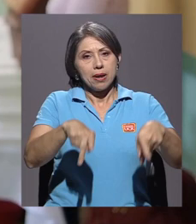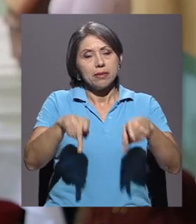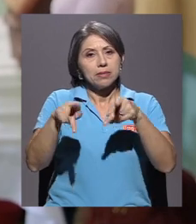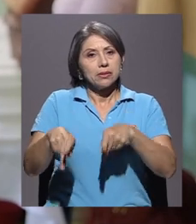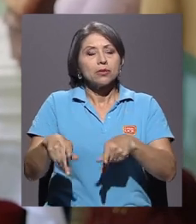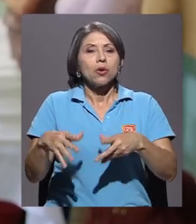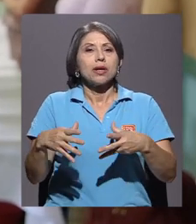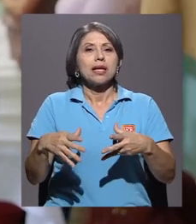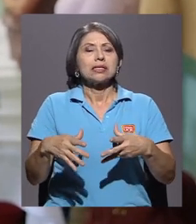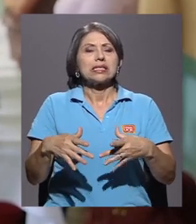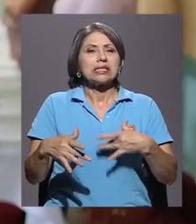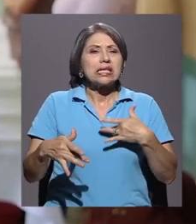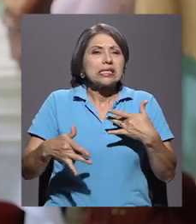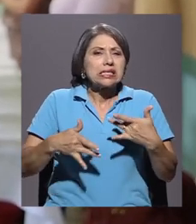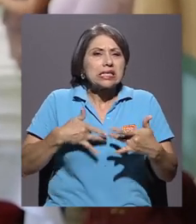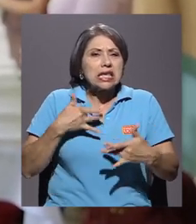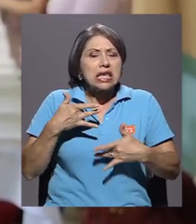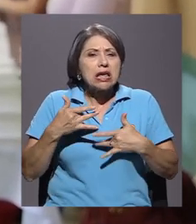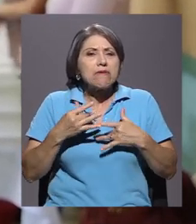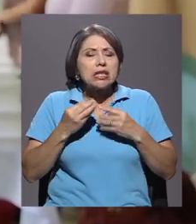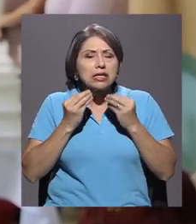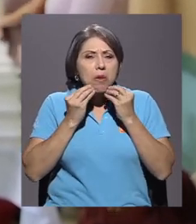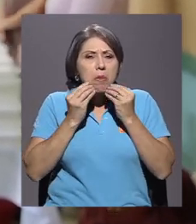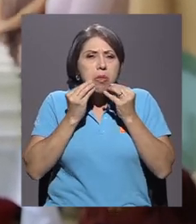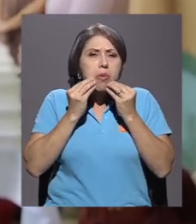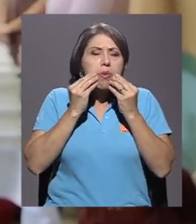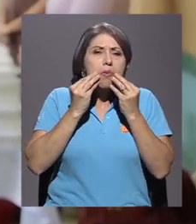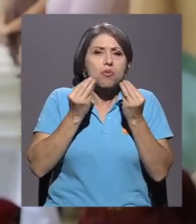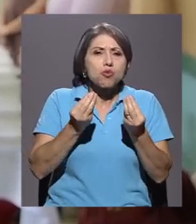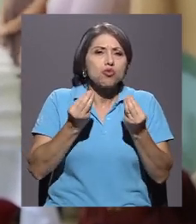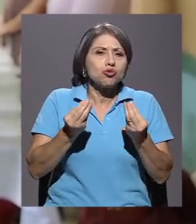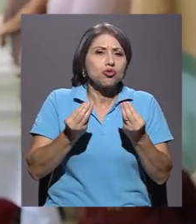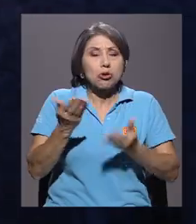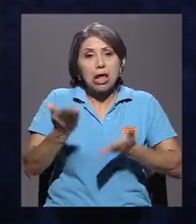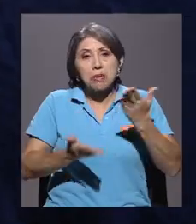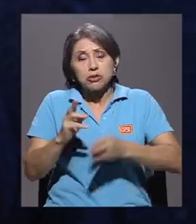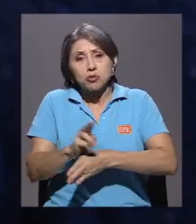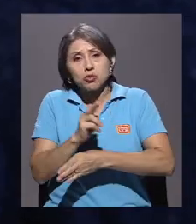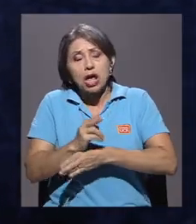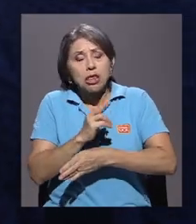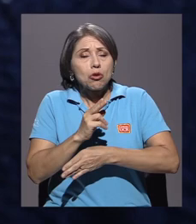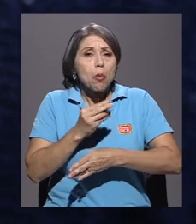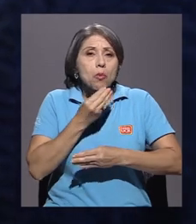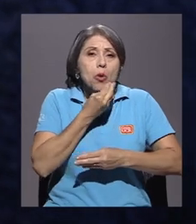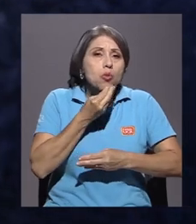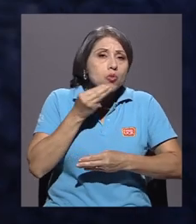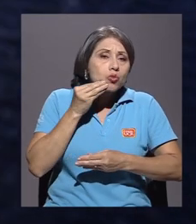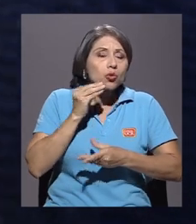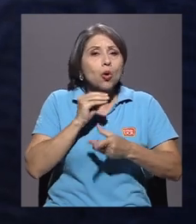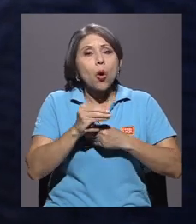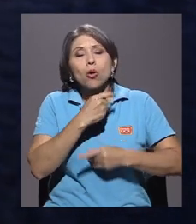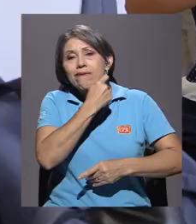son muy sensibles y que se brotan mucho con ciertos productos o cuando se rasuran.